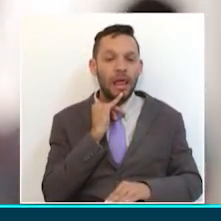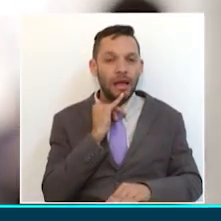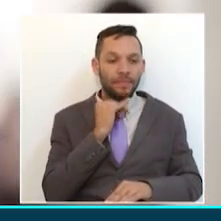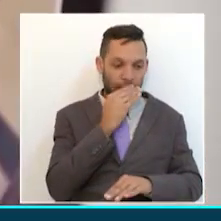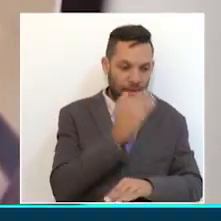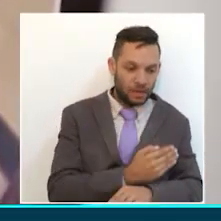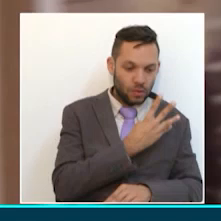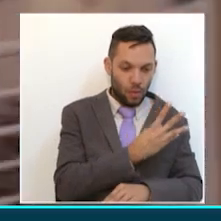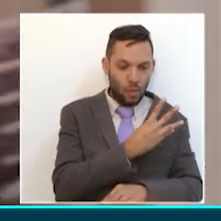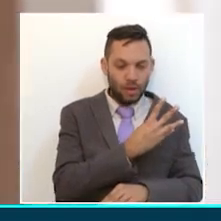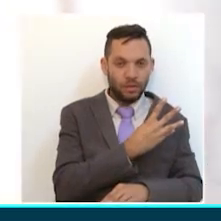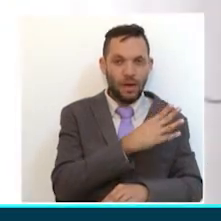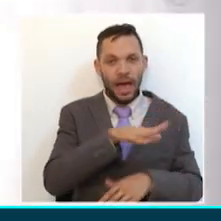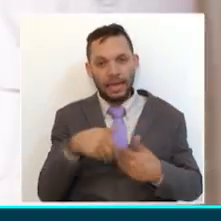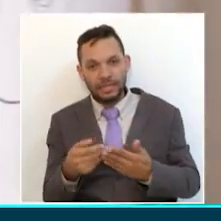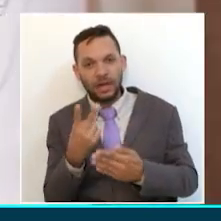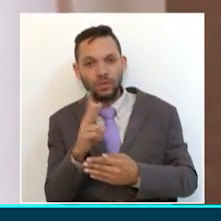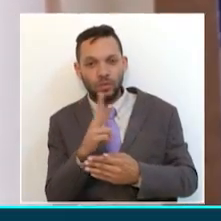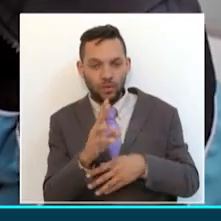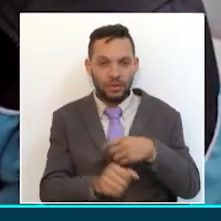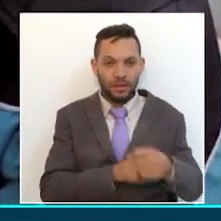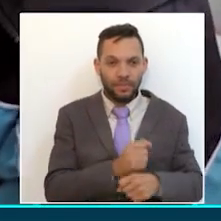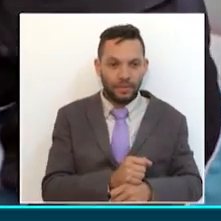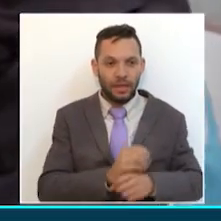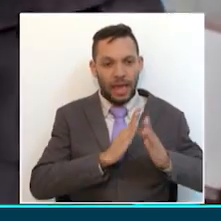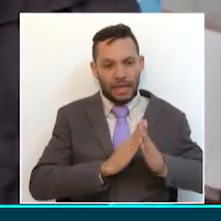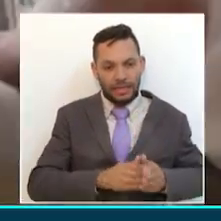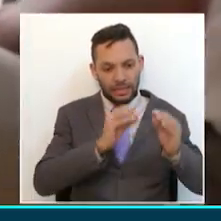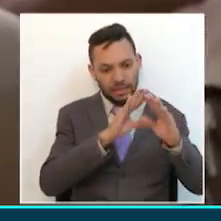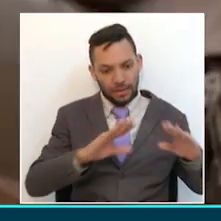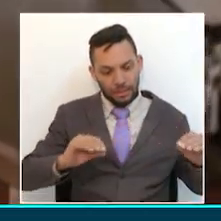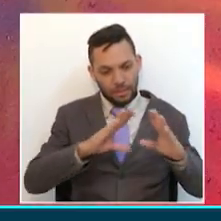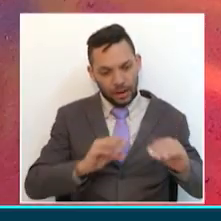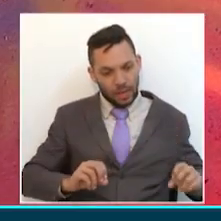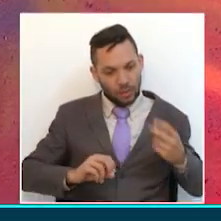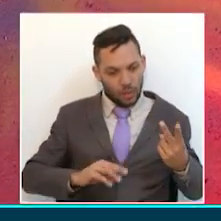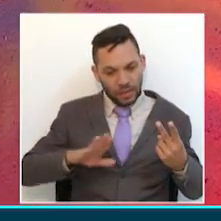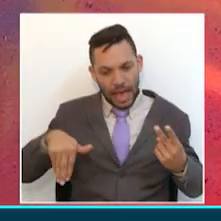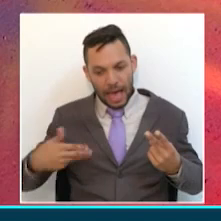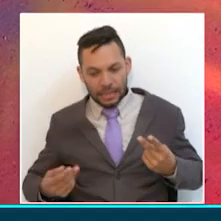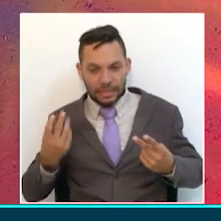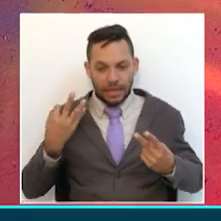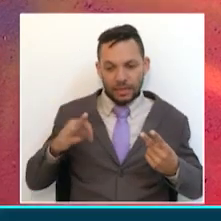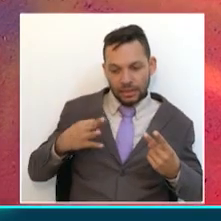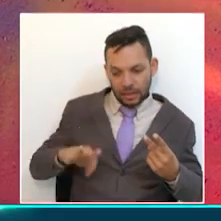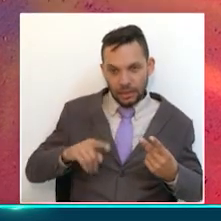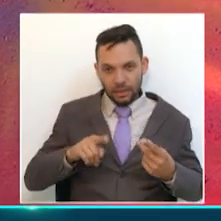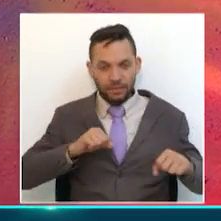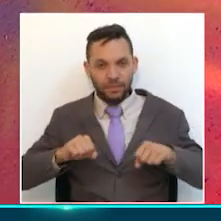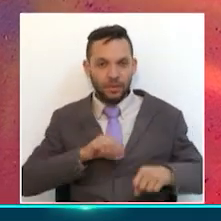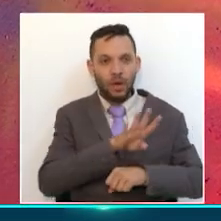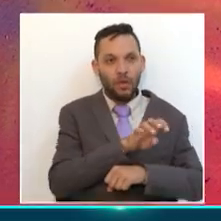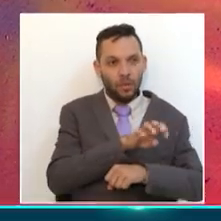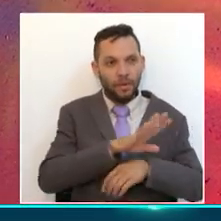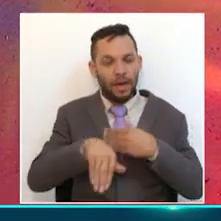12 años. Serán desde diciembre 2 a diciembre 13. Tendremos horarios de 9 a 12 de la mañana y de